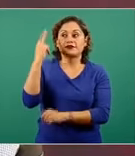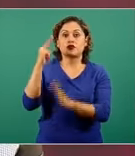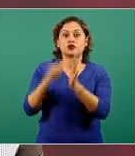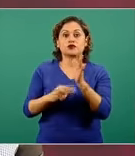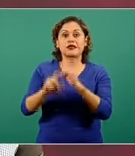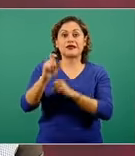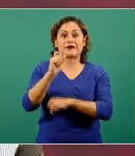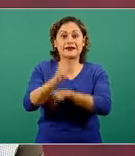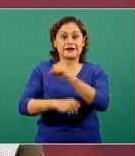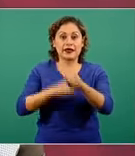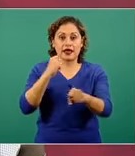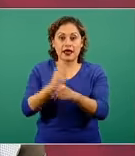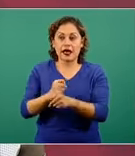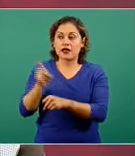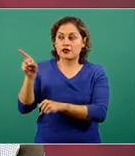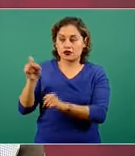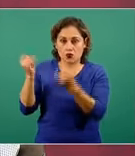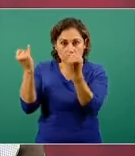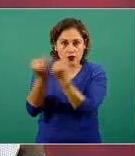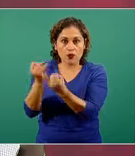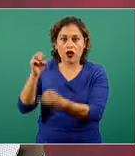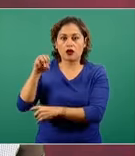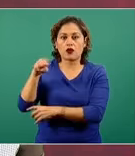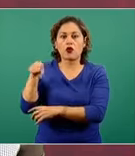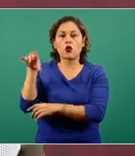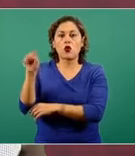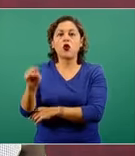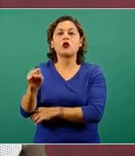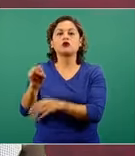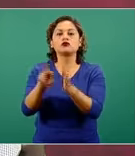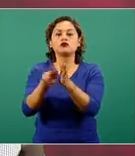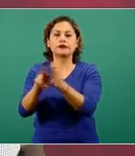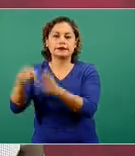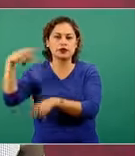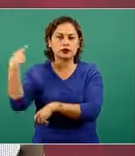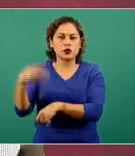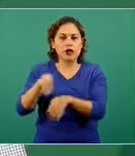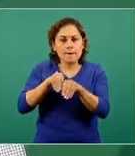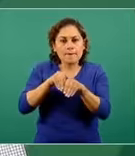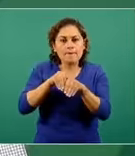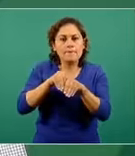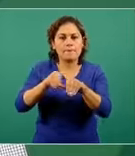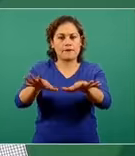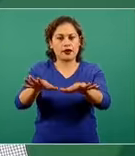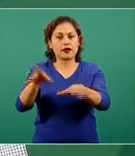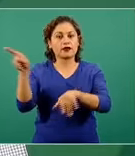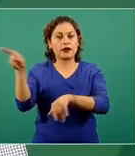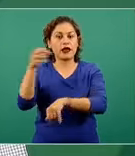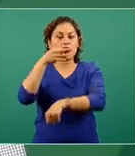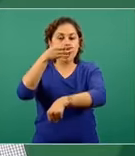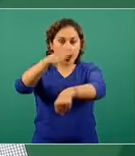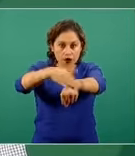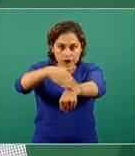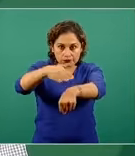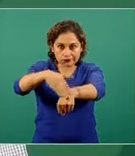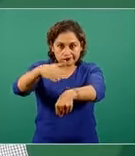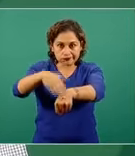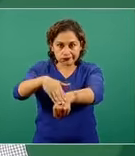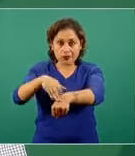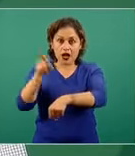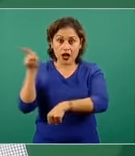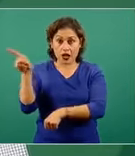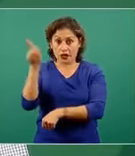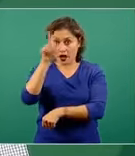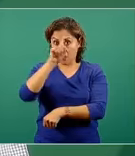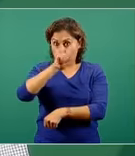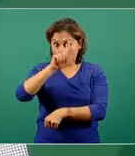Organización Mundial de la Salud, en diferentes publicaciones, ha emitido la no recomienda el